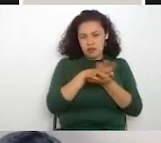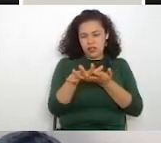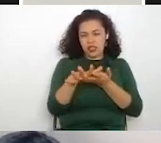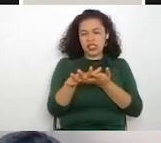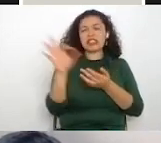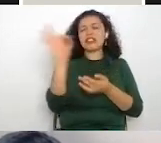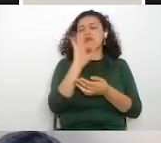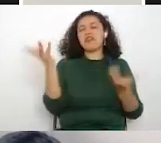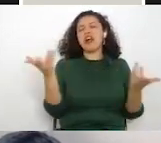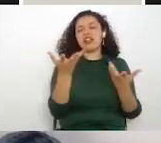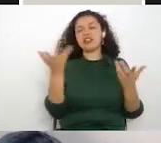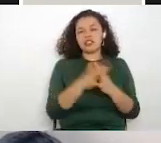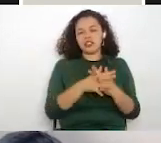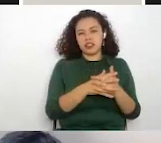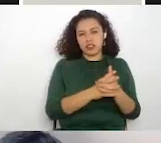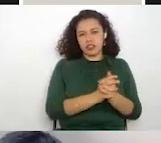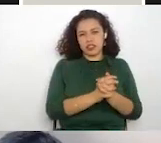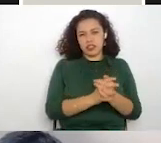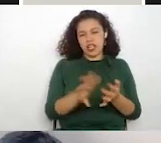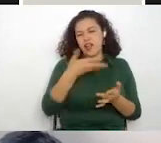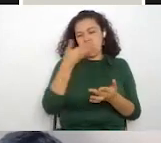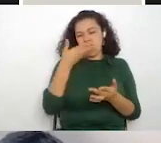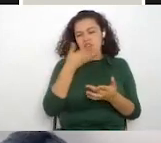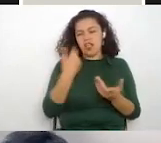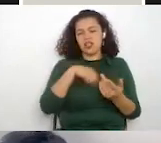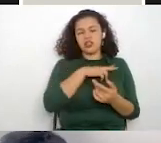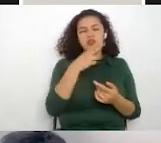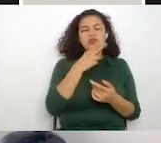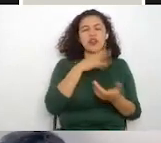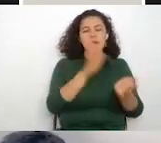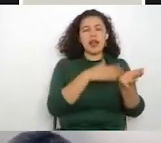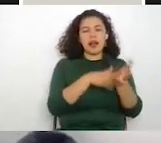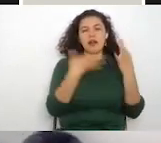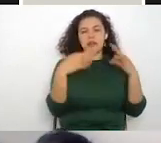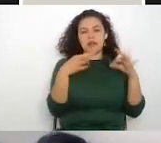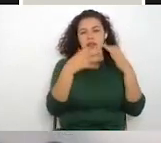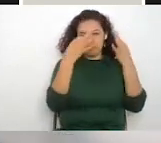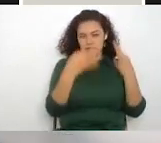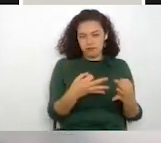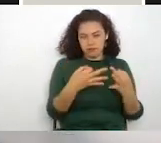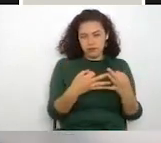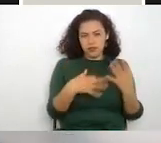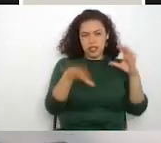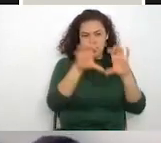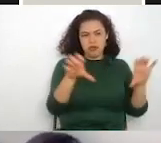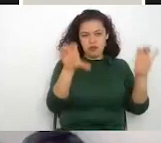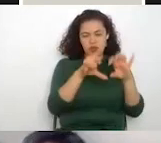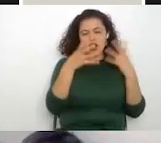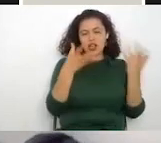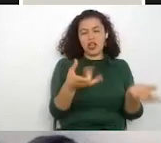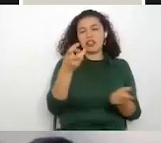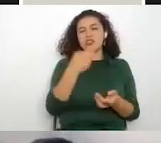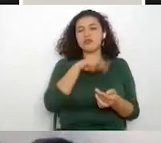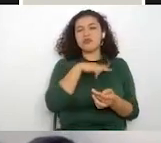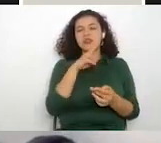que se maneja es ya últimamente, pues todo lo que manejamos son los documentos originales en electrónico, entonces ahí podemos poner